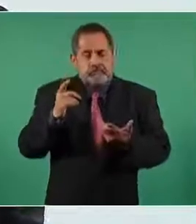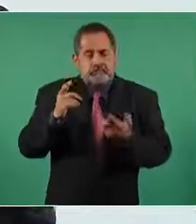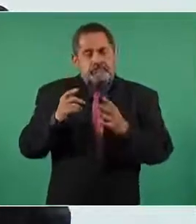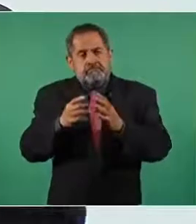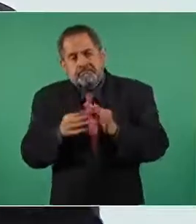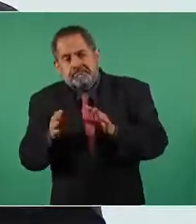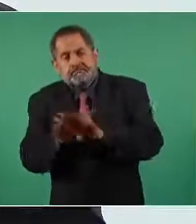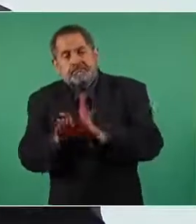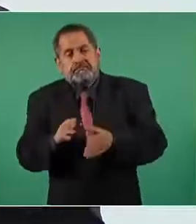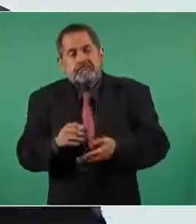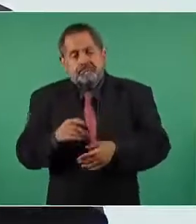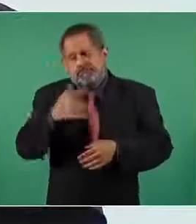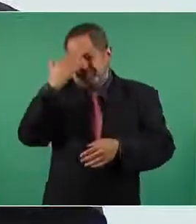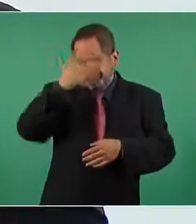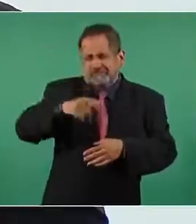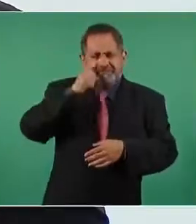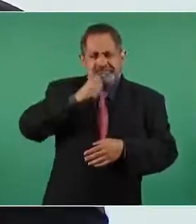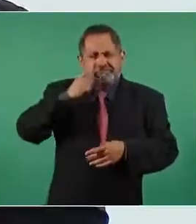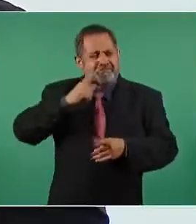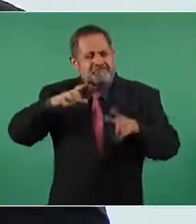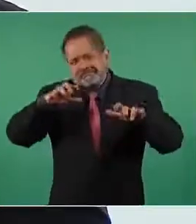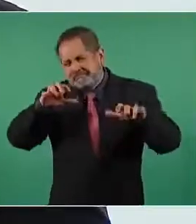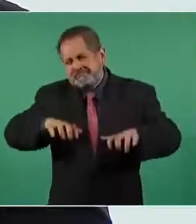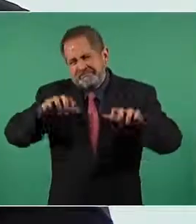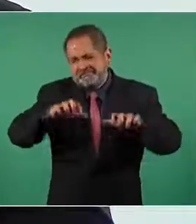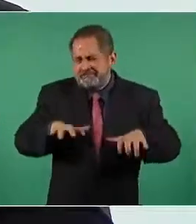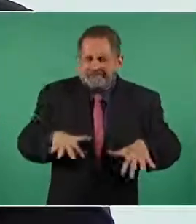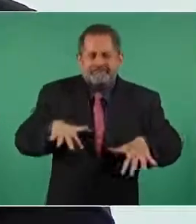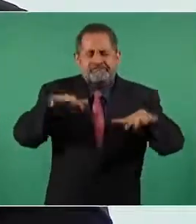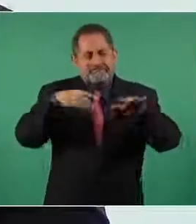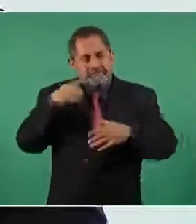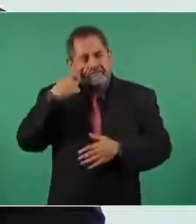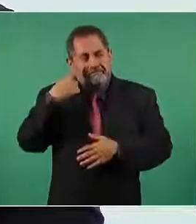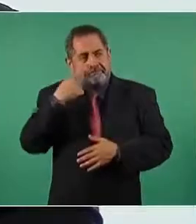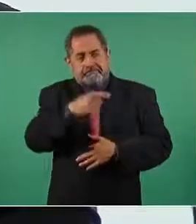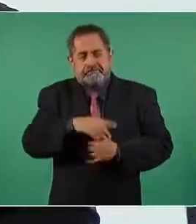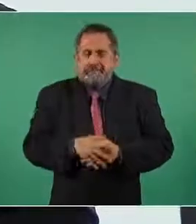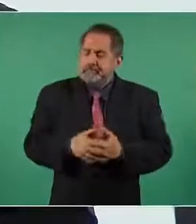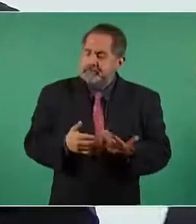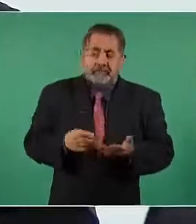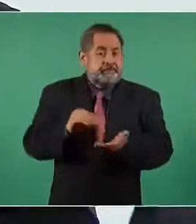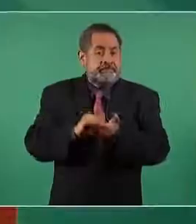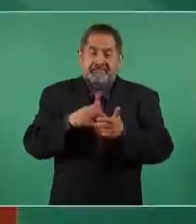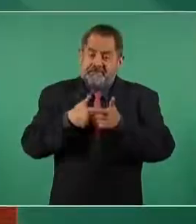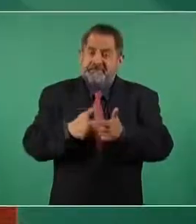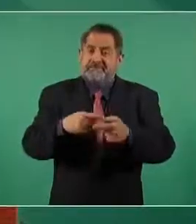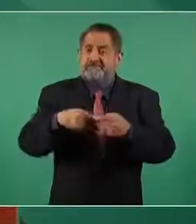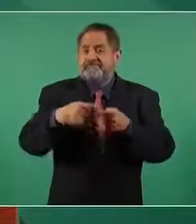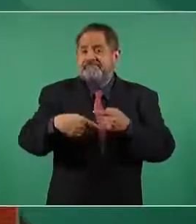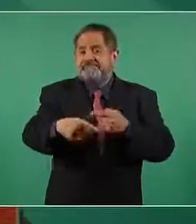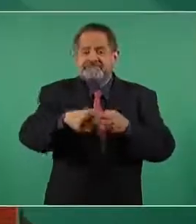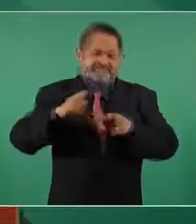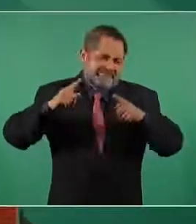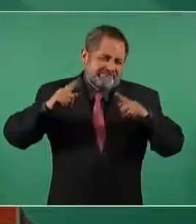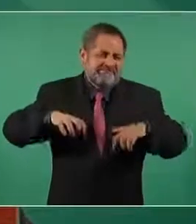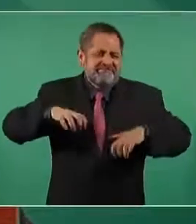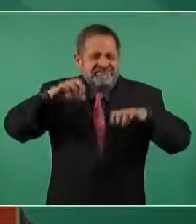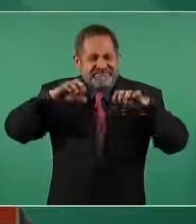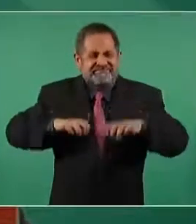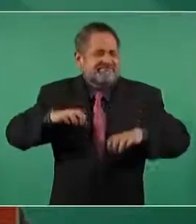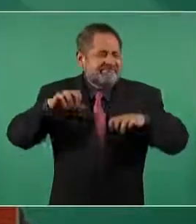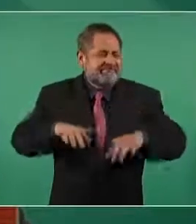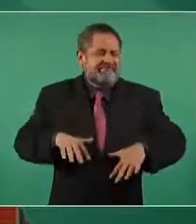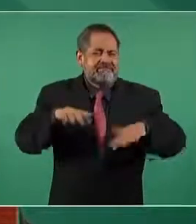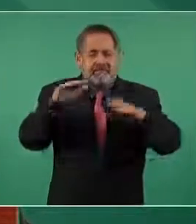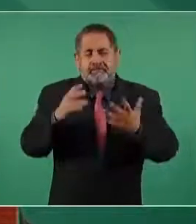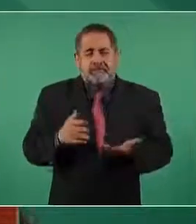intensa de muchas lluvias, como ya lo hemos estado constatando, va a seguir lloviendo en el país. En realidad es